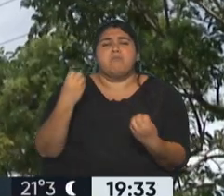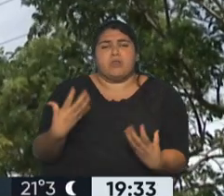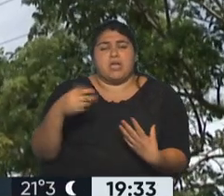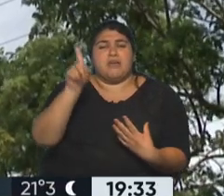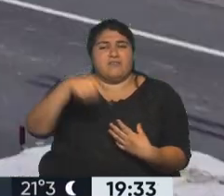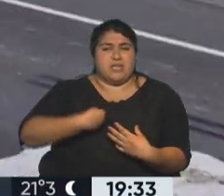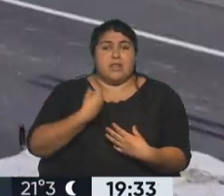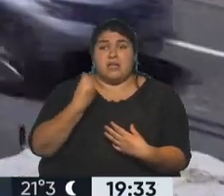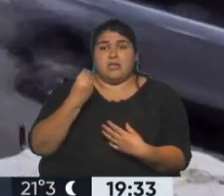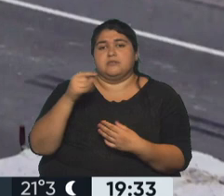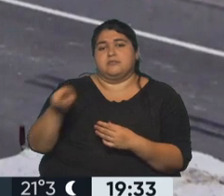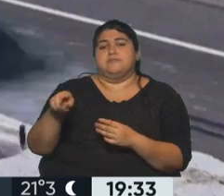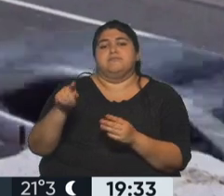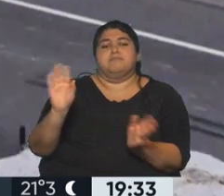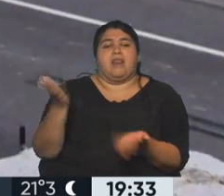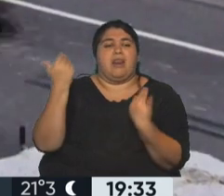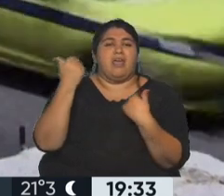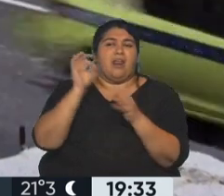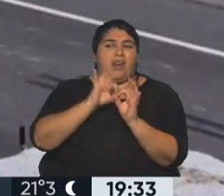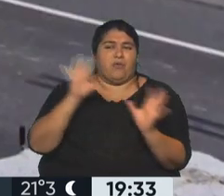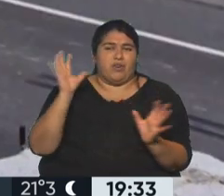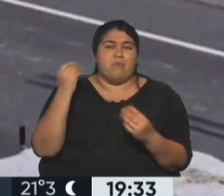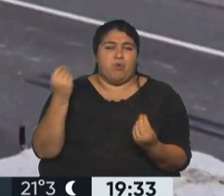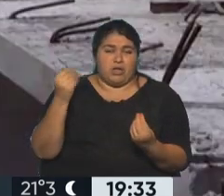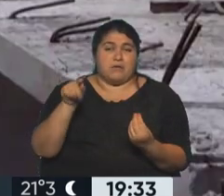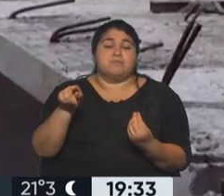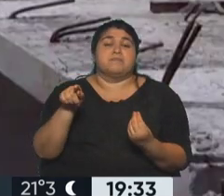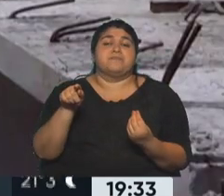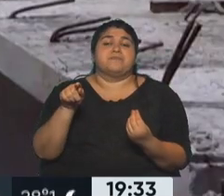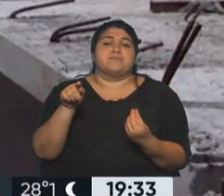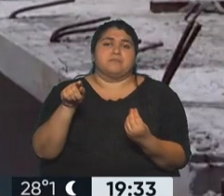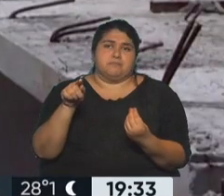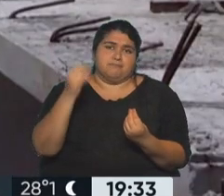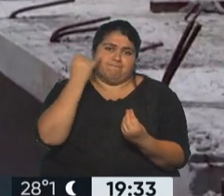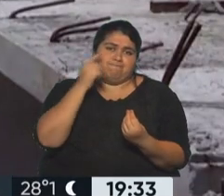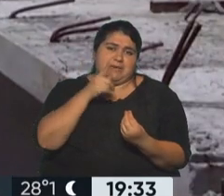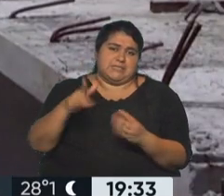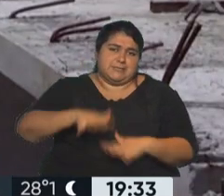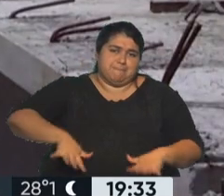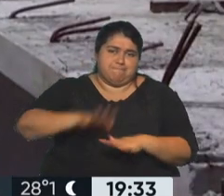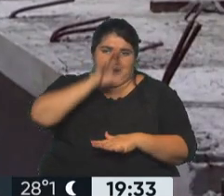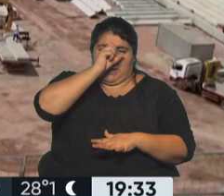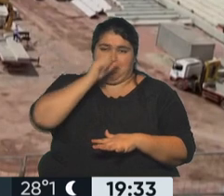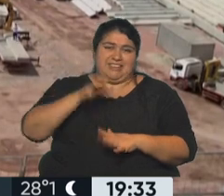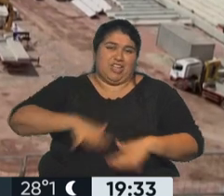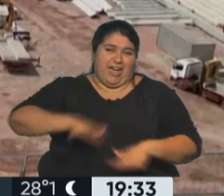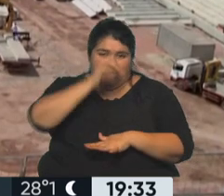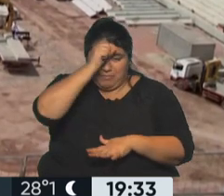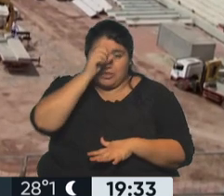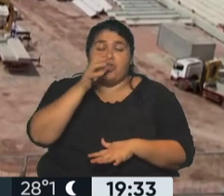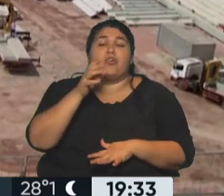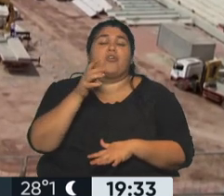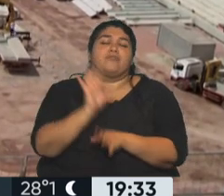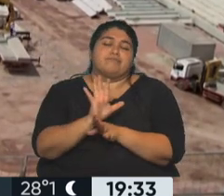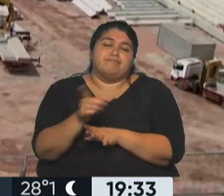le condonaron la pena? En primer lugar, por delación premiada, es decir, porque se arrepintió y de una u otra manera